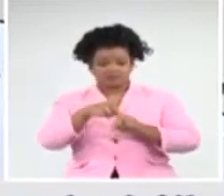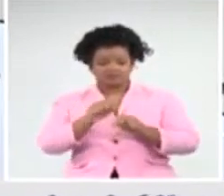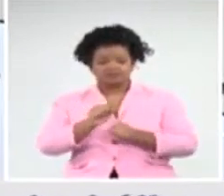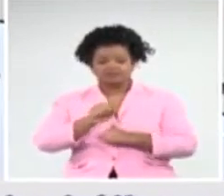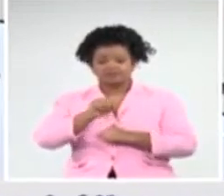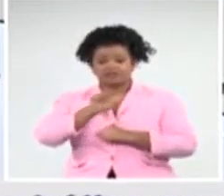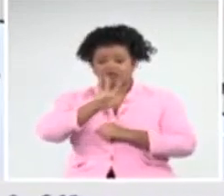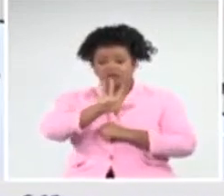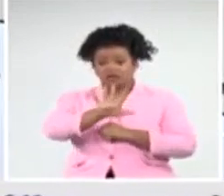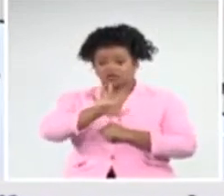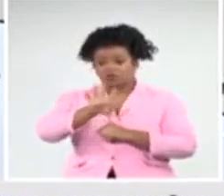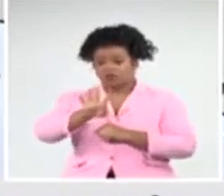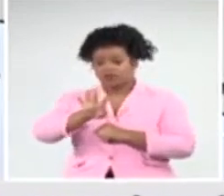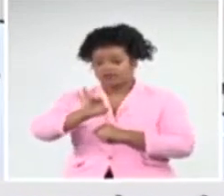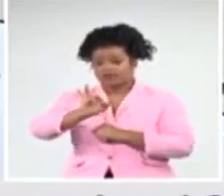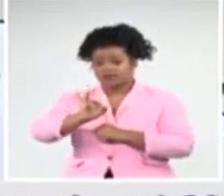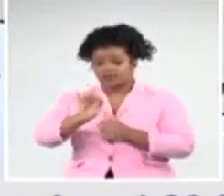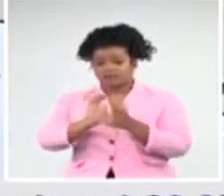547 en Mayabeque,